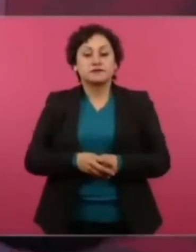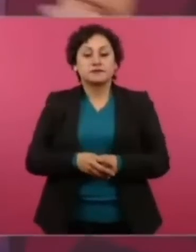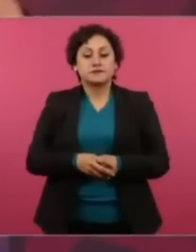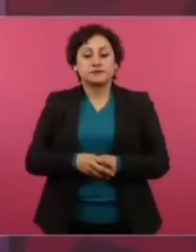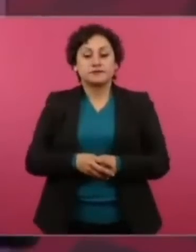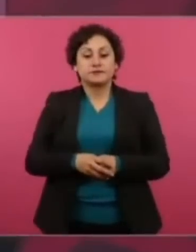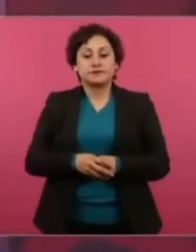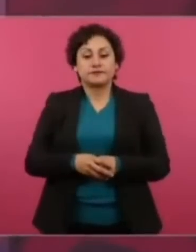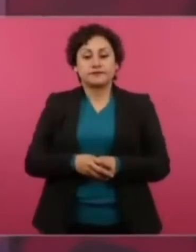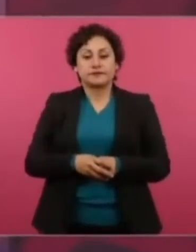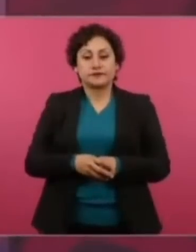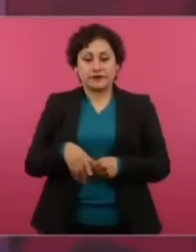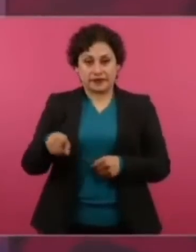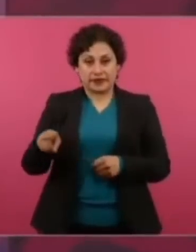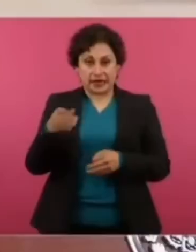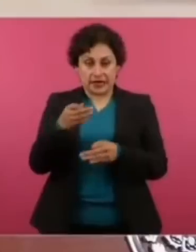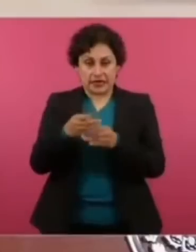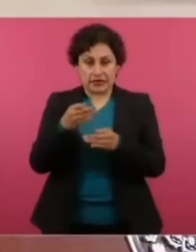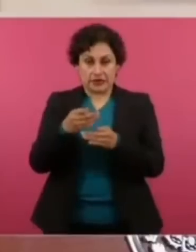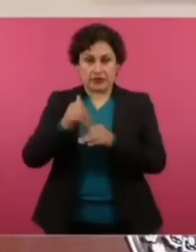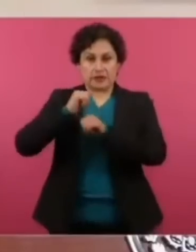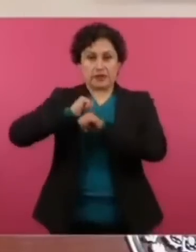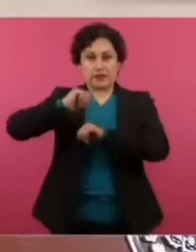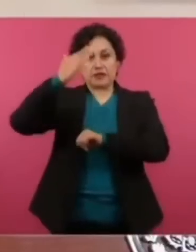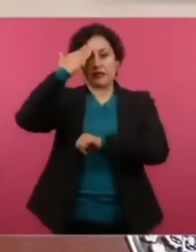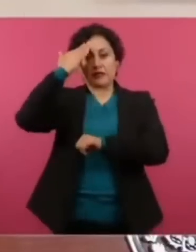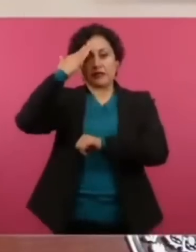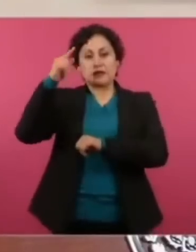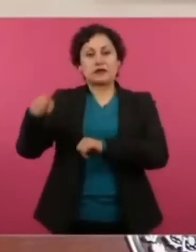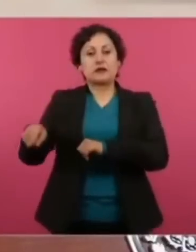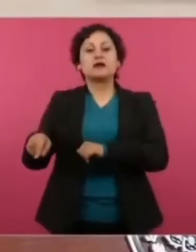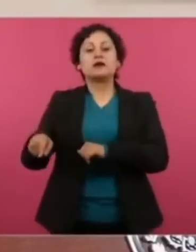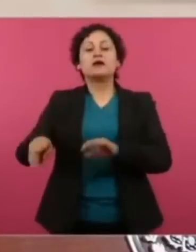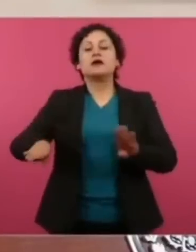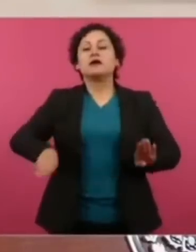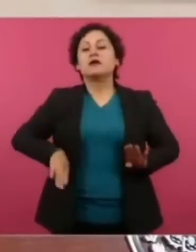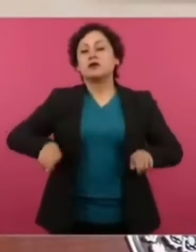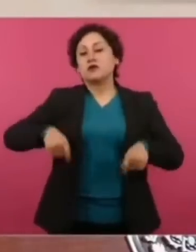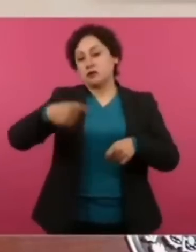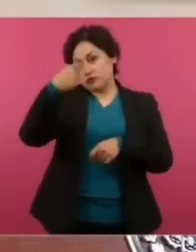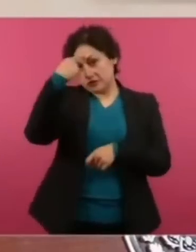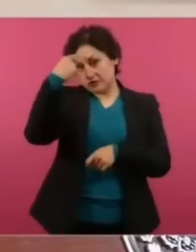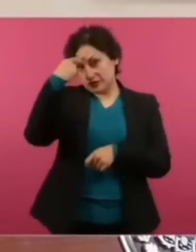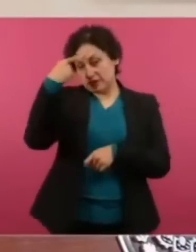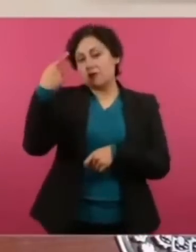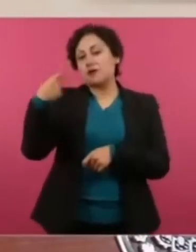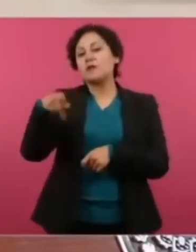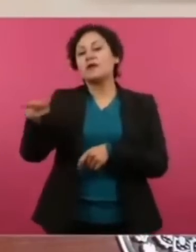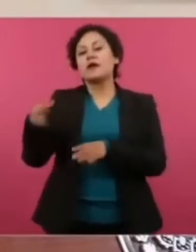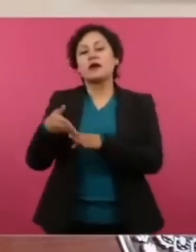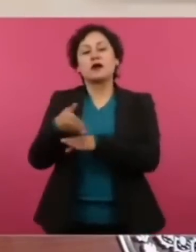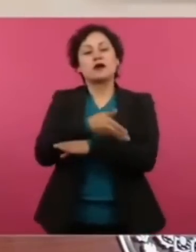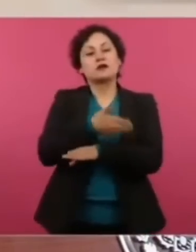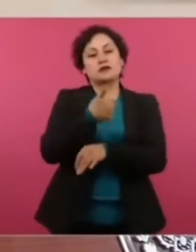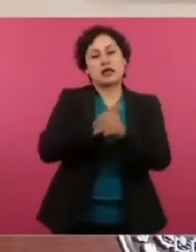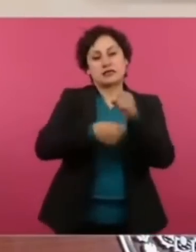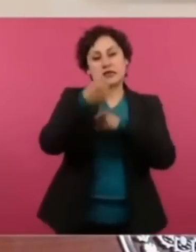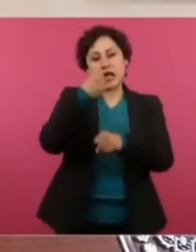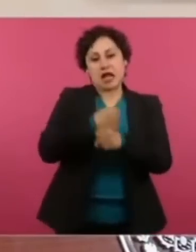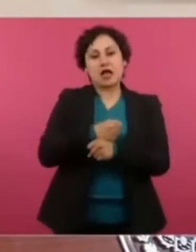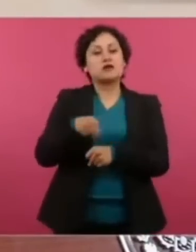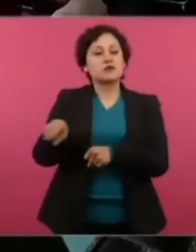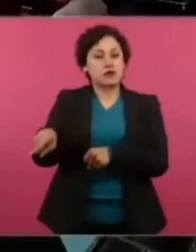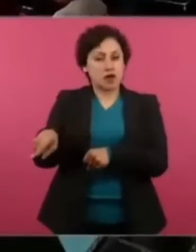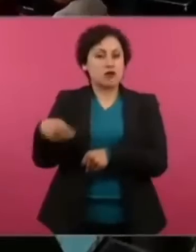del bloque conservador. Pero hasta hace 6 años todavía estaba en activo el papá en